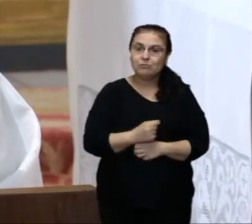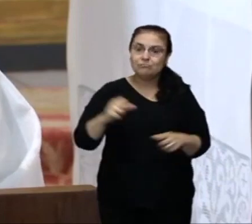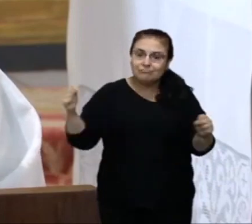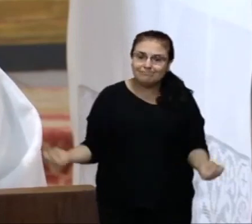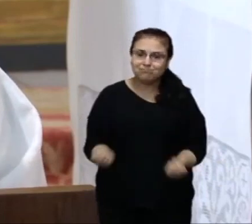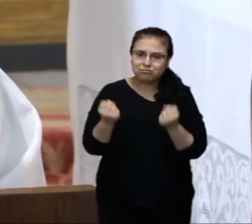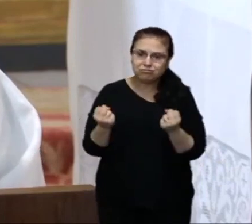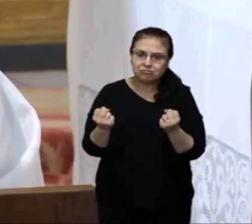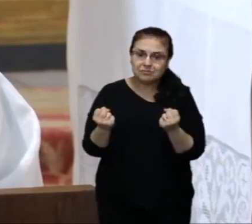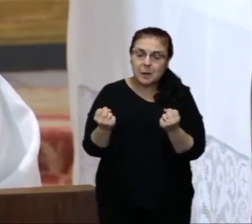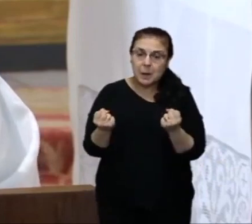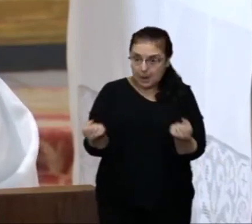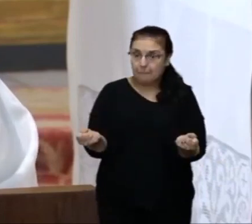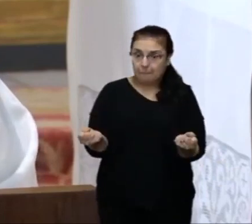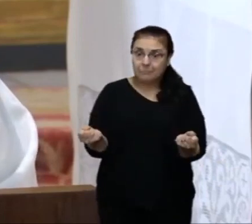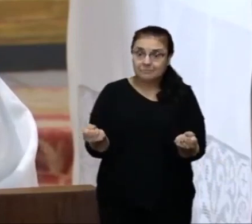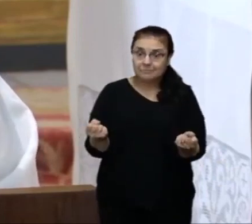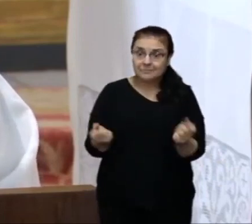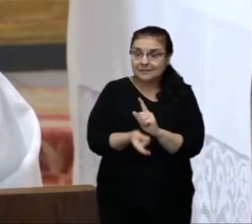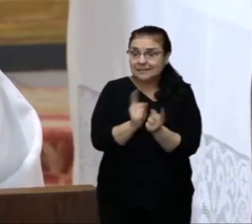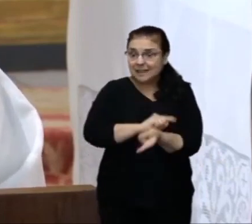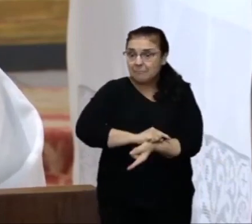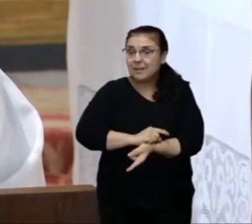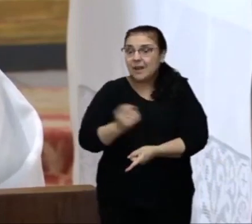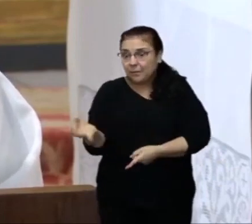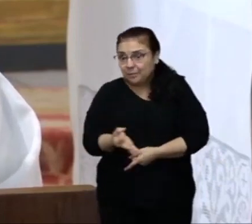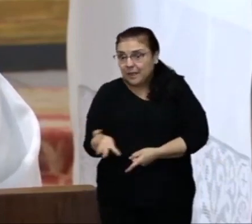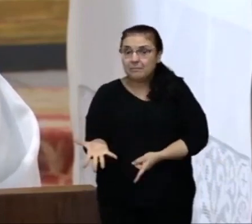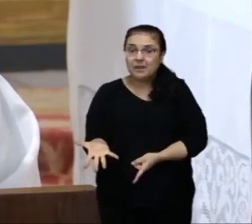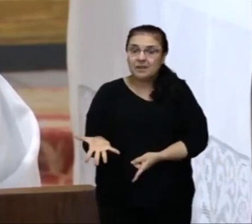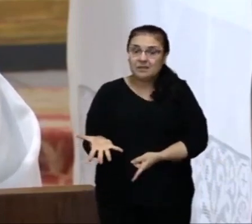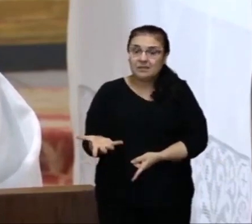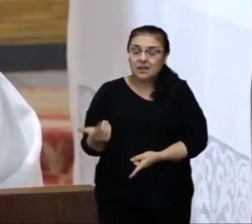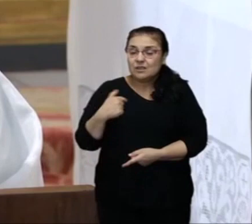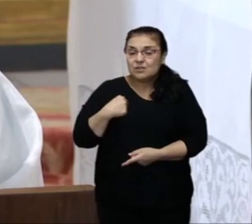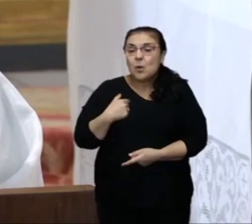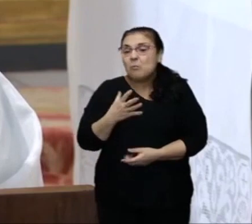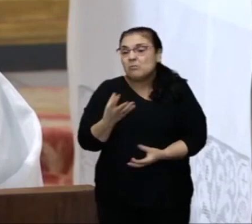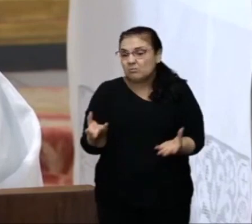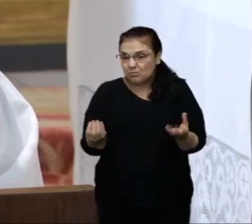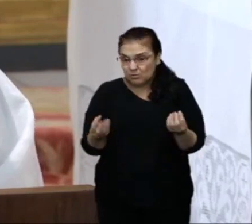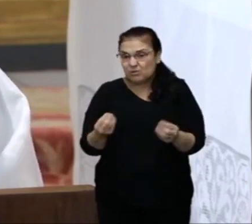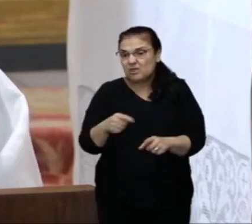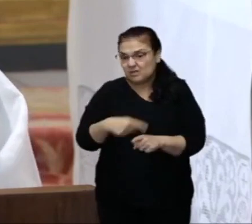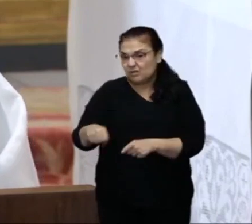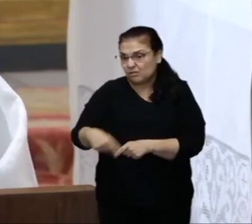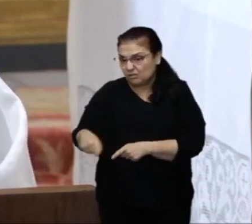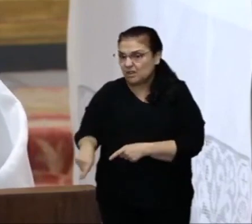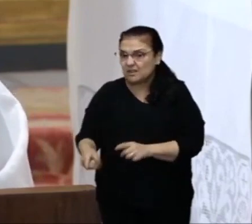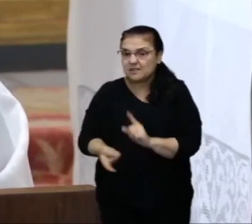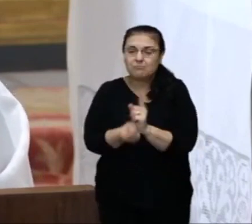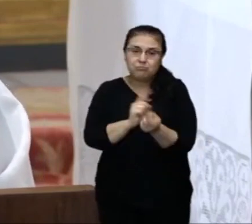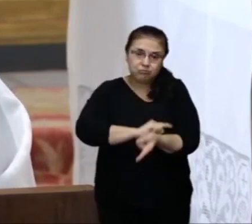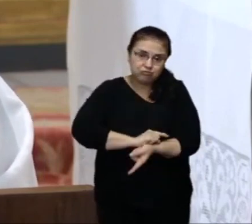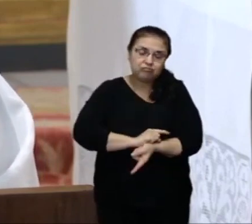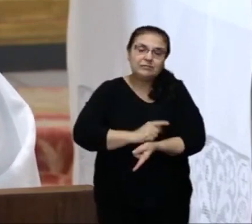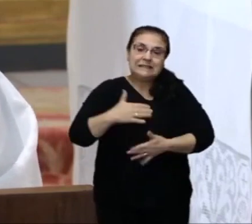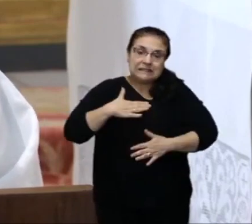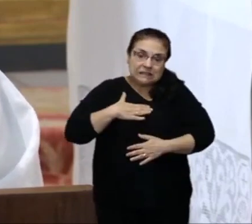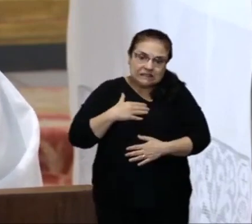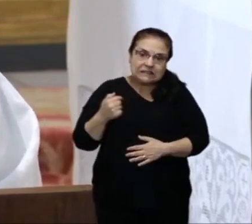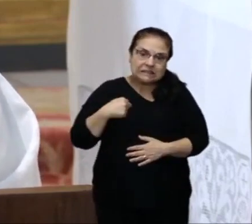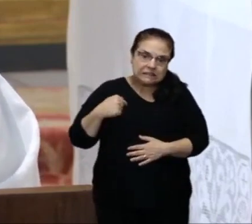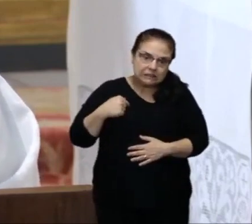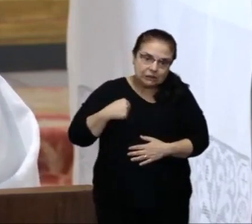eso es necesario cambiar, pues, todo lo que estoy haciendo en muchas cosas. Tengo que ser una persona,